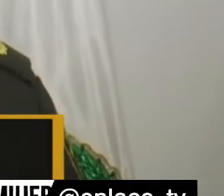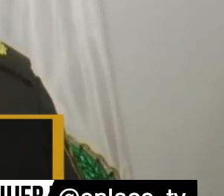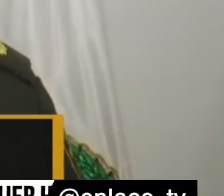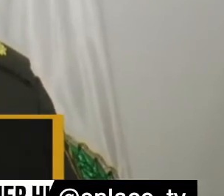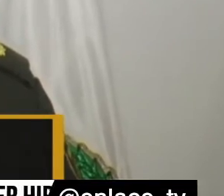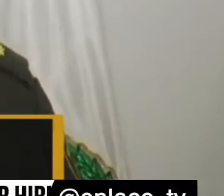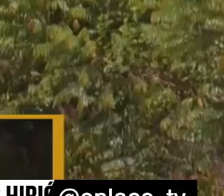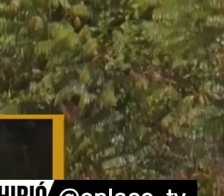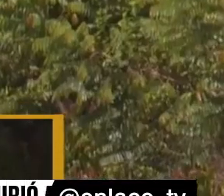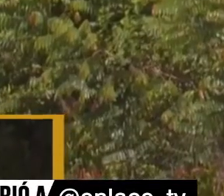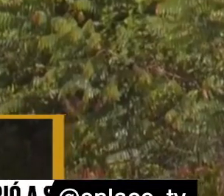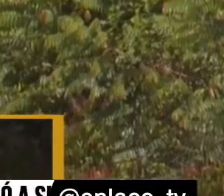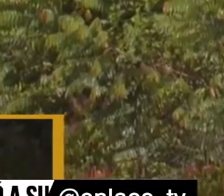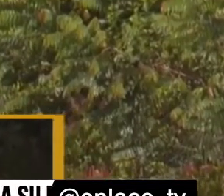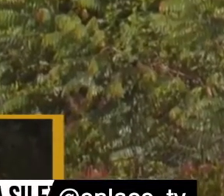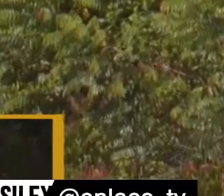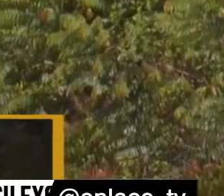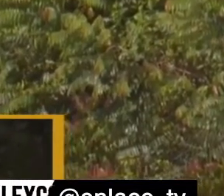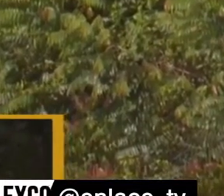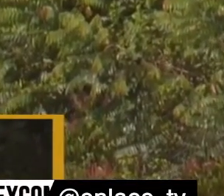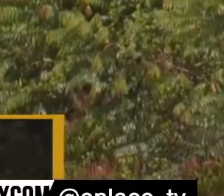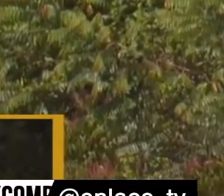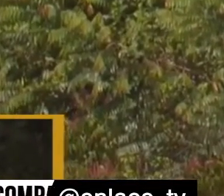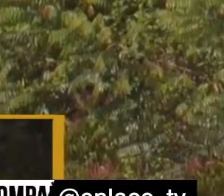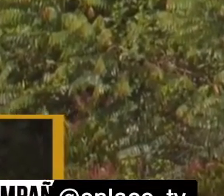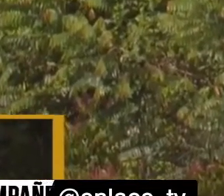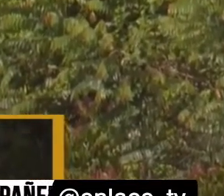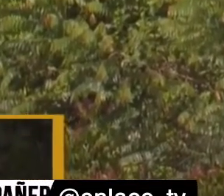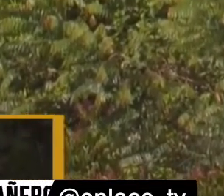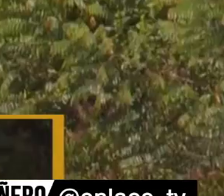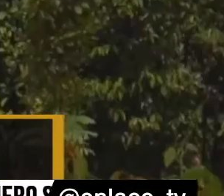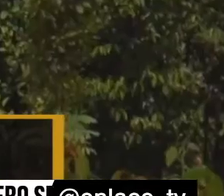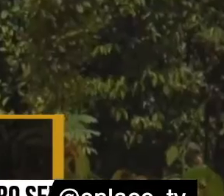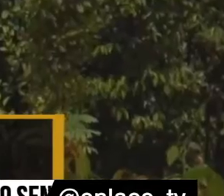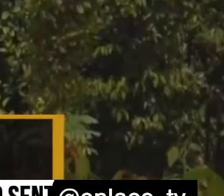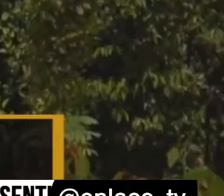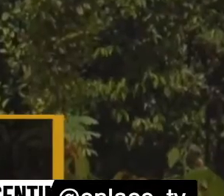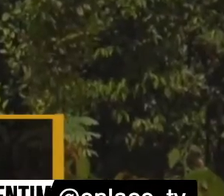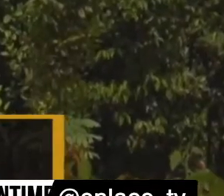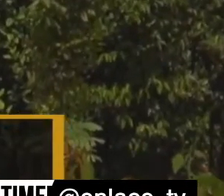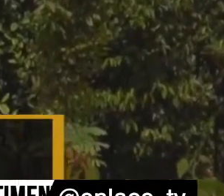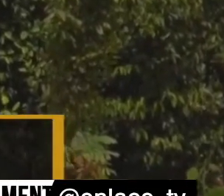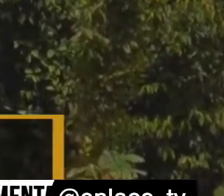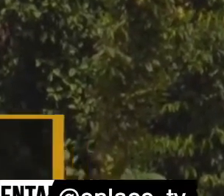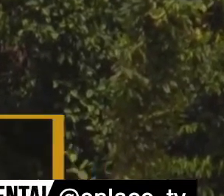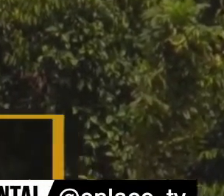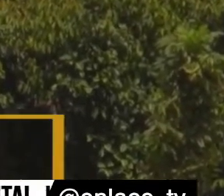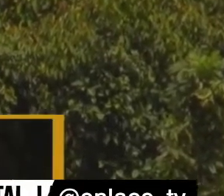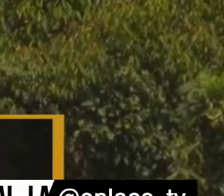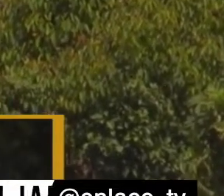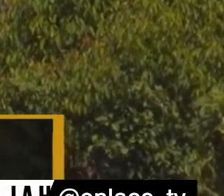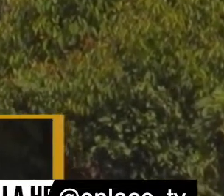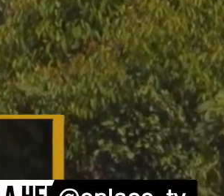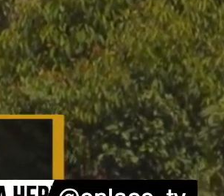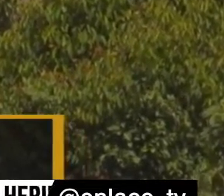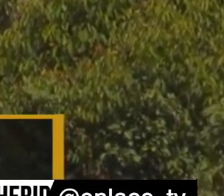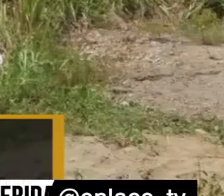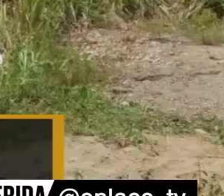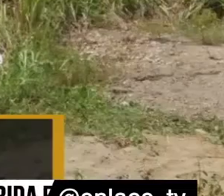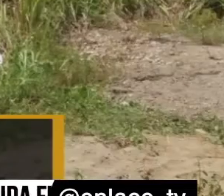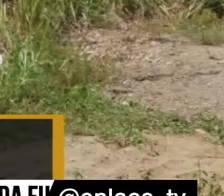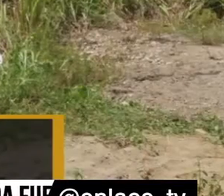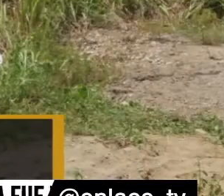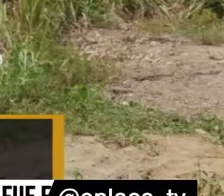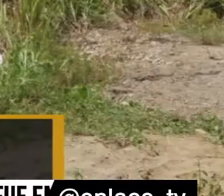informado de un accidente aéreo en el cual pues, se trata de una aeronave de enseñanza, la cual era pues, tripulada por dos